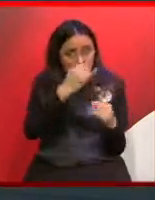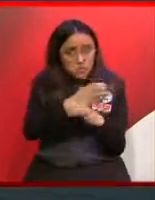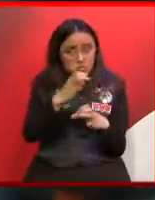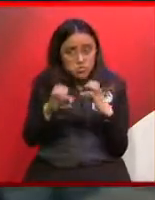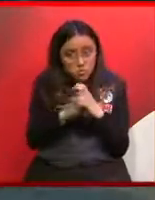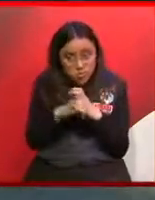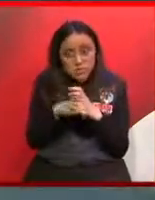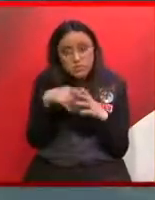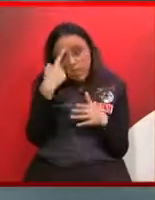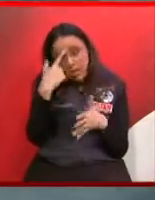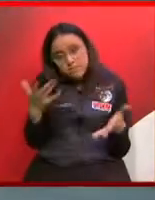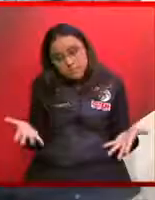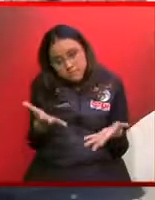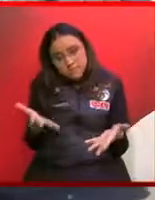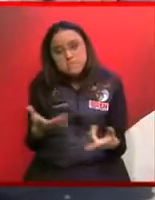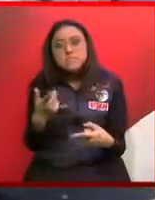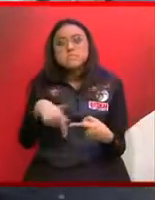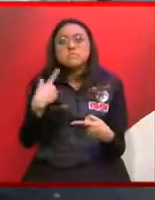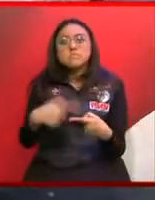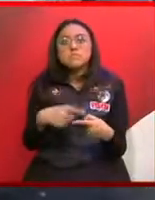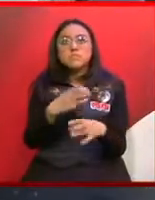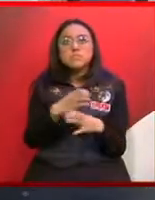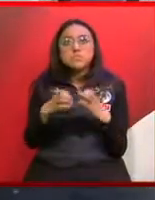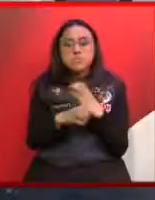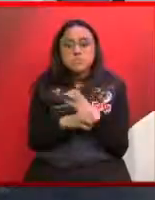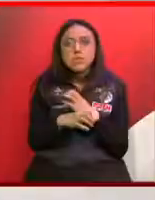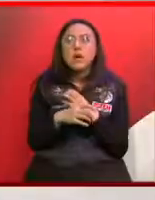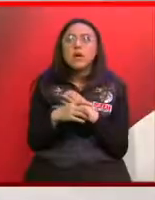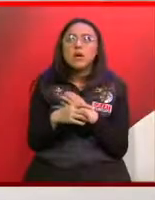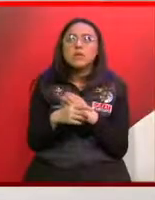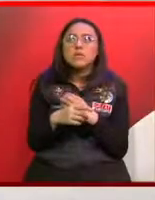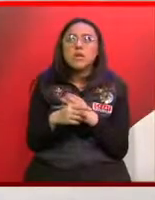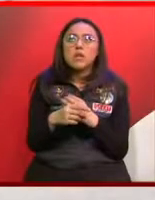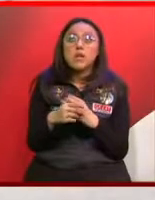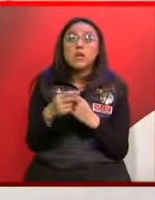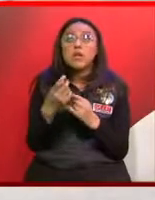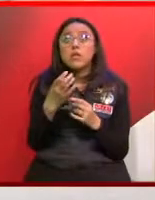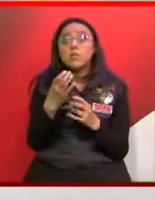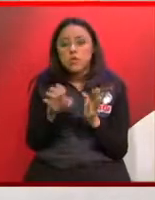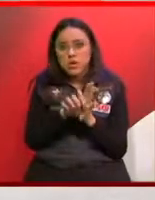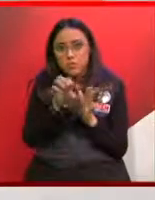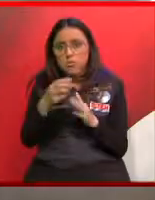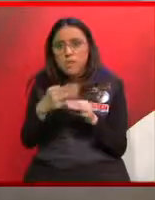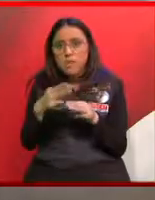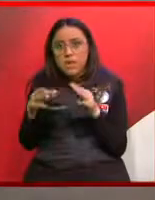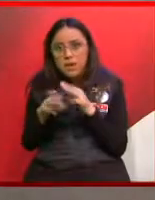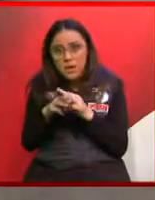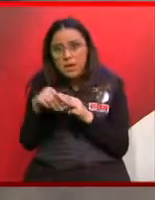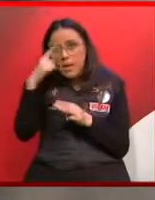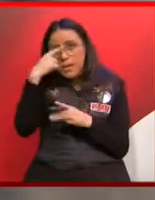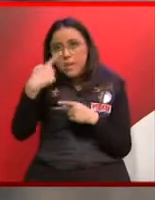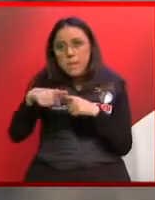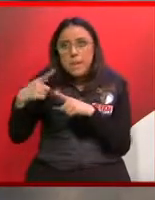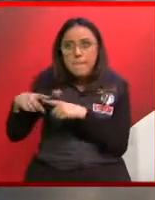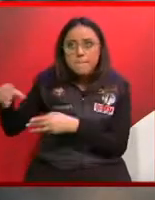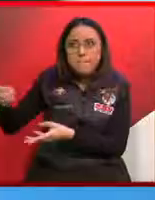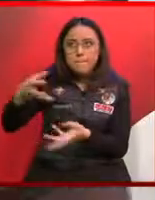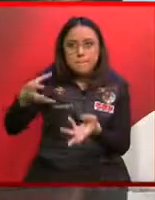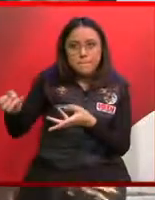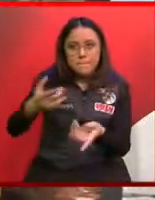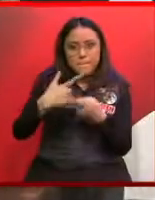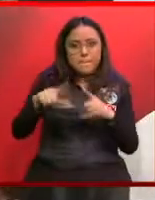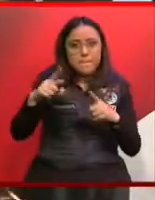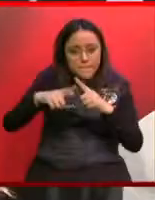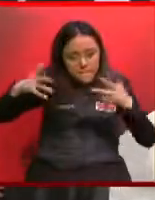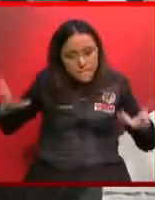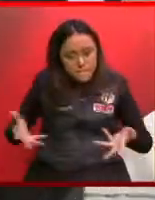materiales promocionales con nuestros servicios de paquetería, distribuir esas como materiales alrededor del país para promover este evento, este